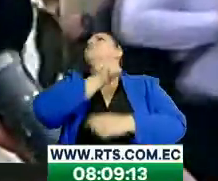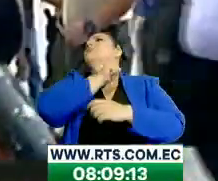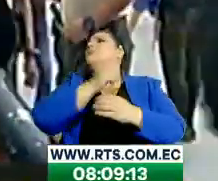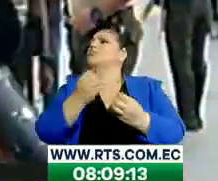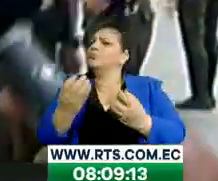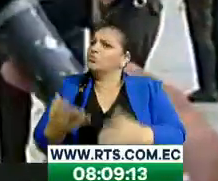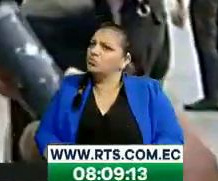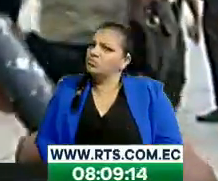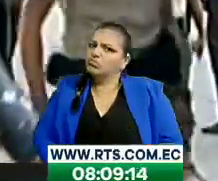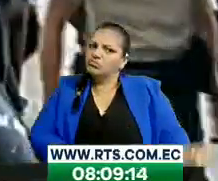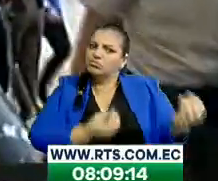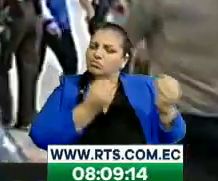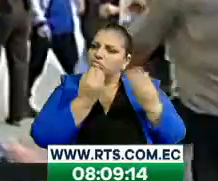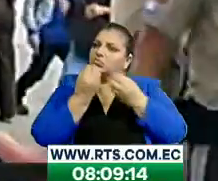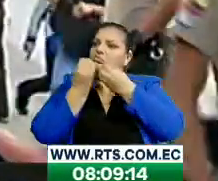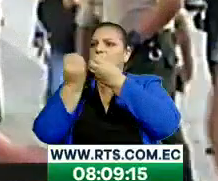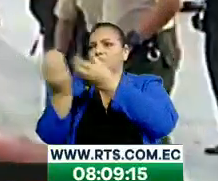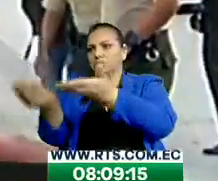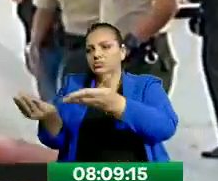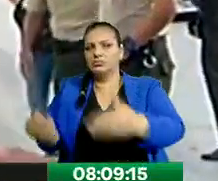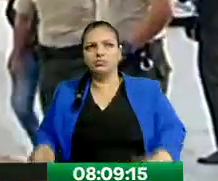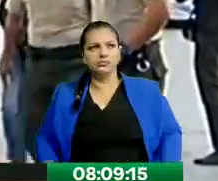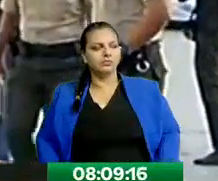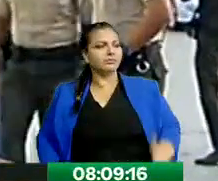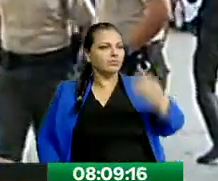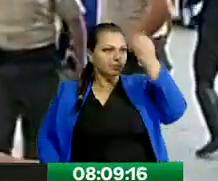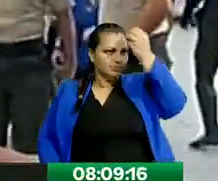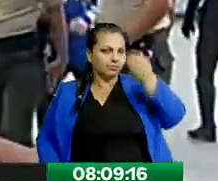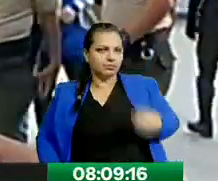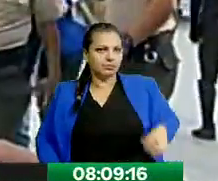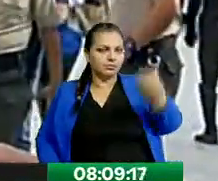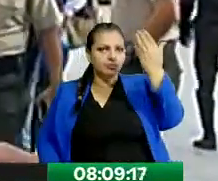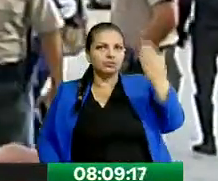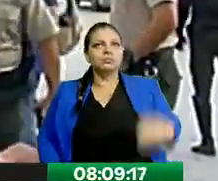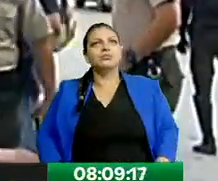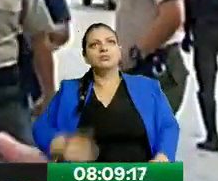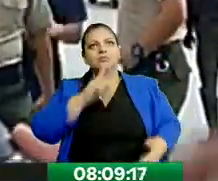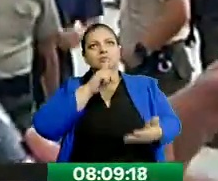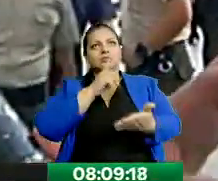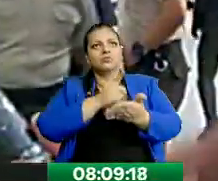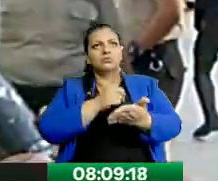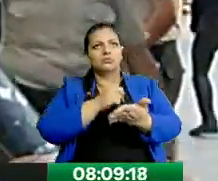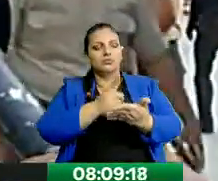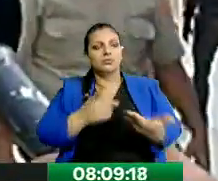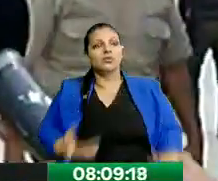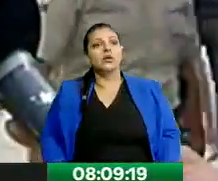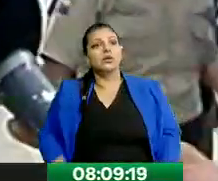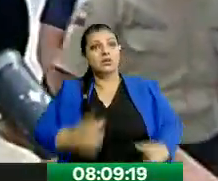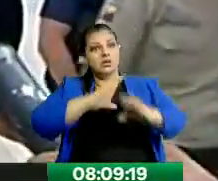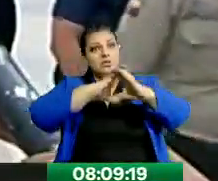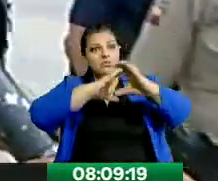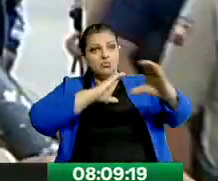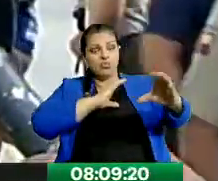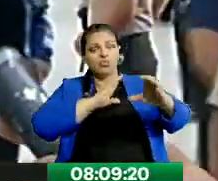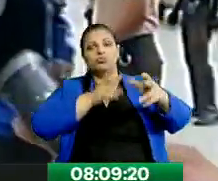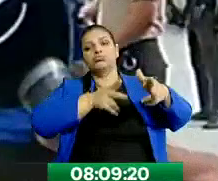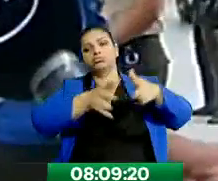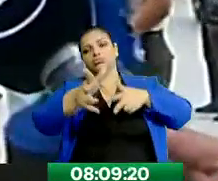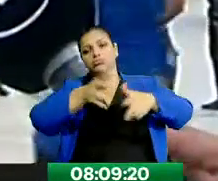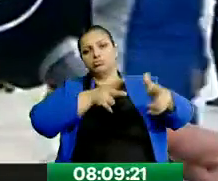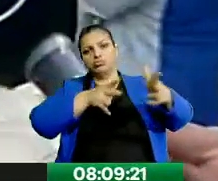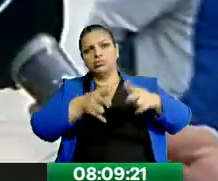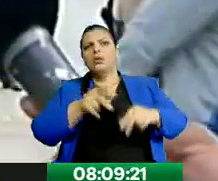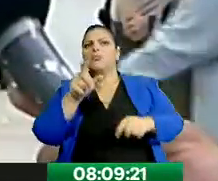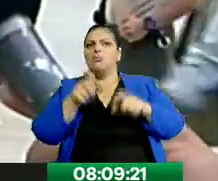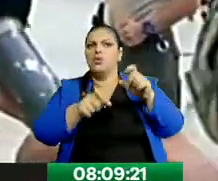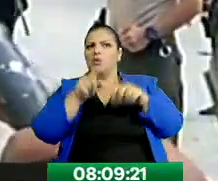Policía Nacional. Efectivamente, estos operativos van direccionados a la detección de antisociales que podrían estar viajando en estos microbús con el